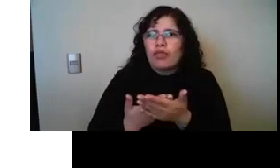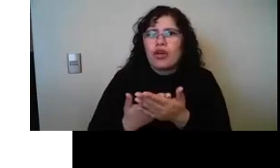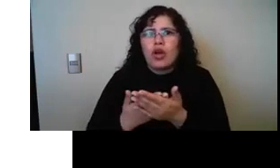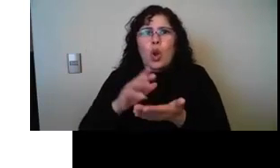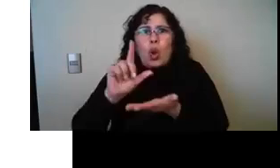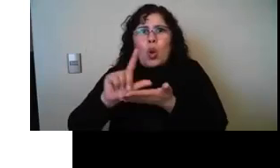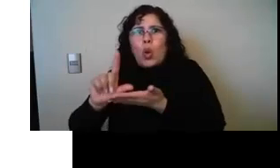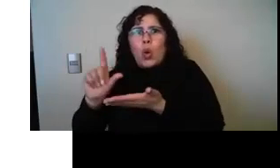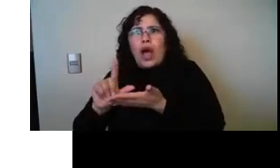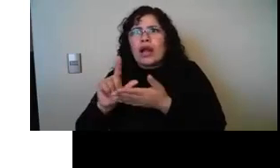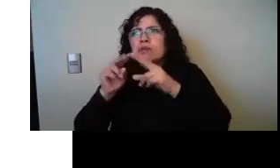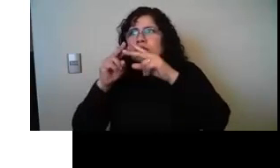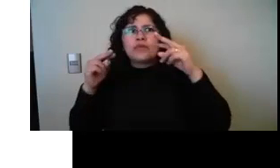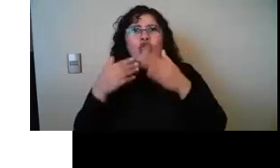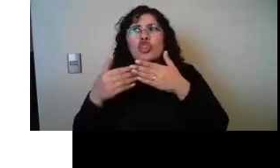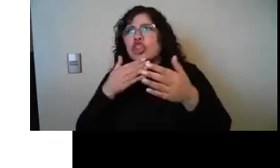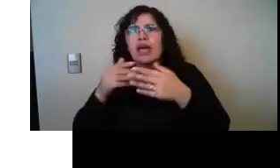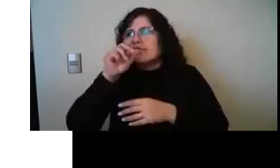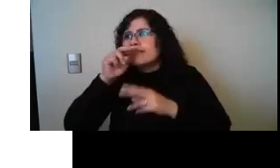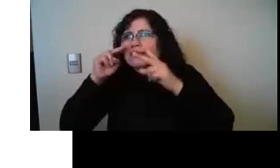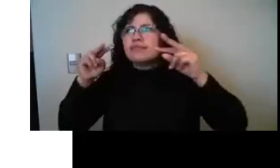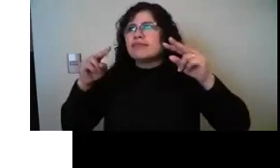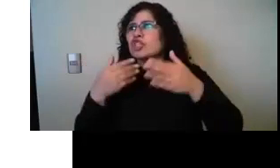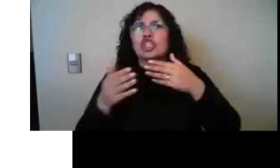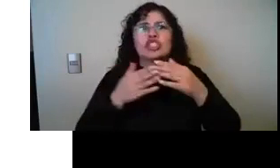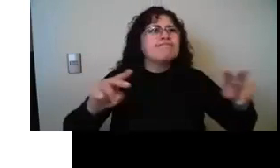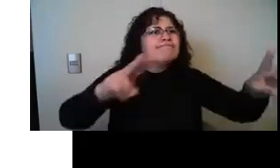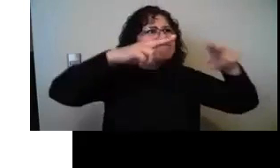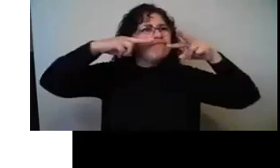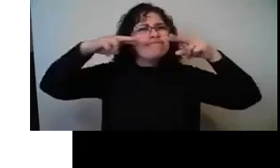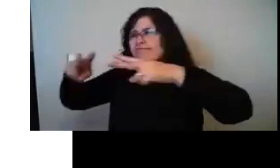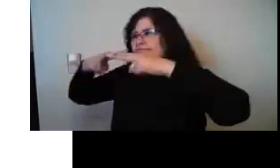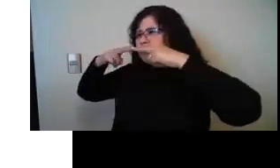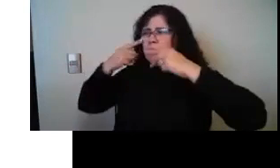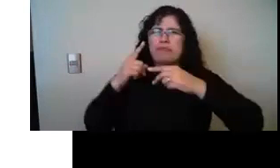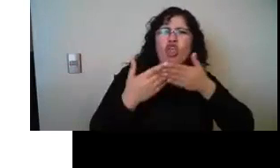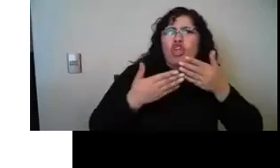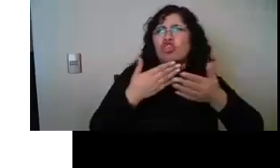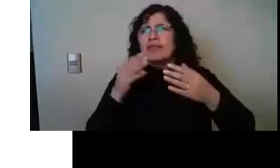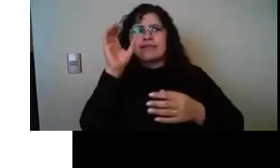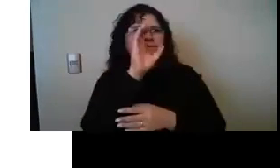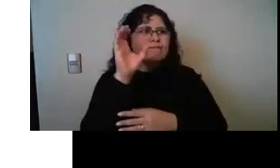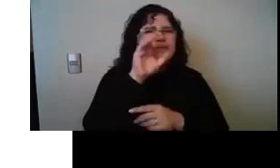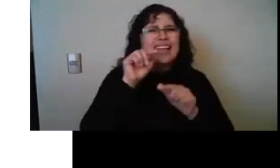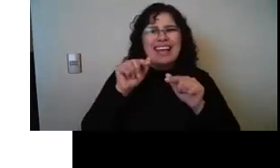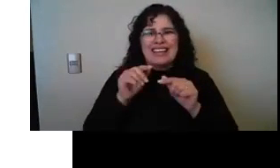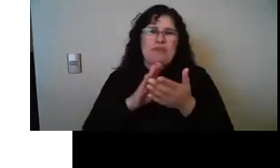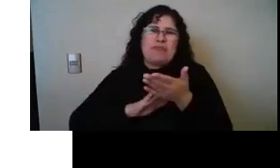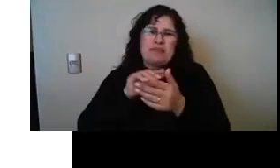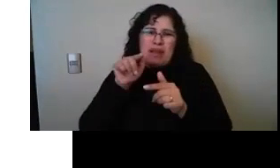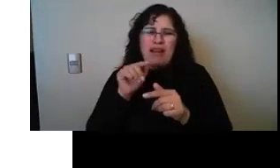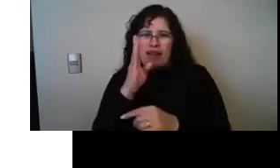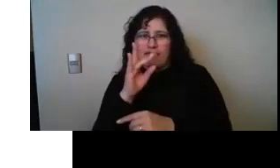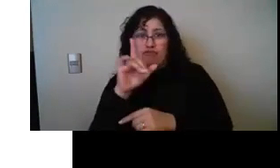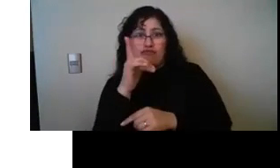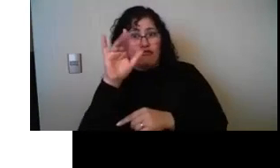a un aroma que están detectando, ¿sí? Se estimula el bulbo por donde